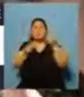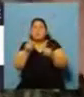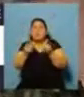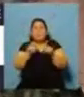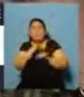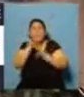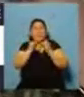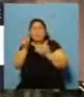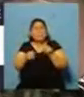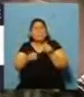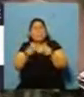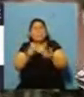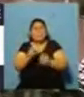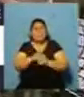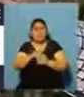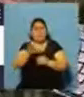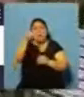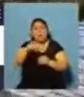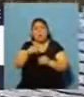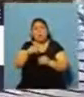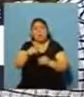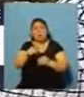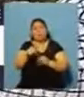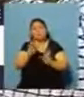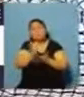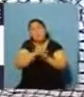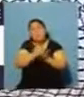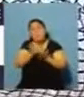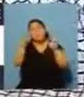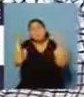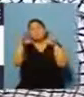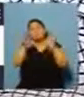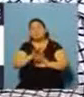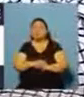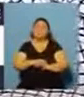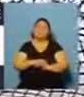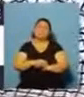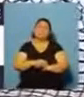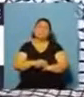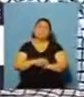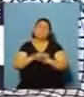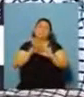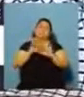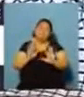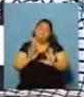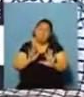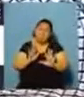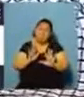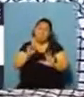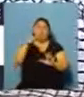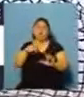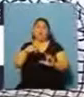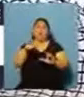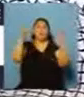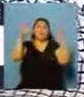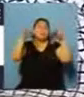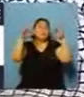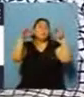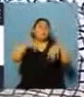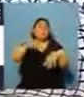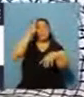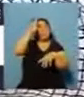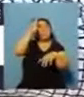qué expectativas hay en torno a lo que se espera, que son las lluvias? Bueno, como bien saben, las lluvias en la provincia